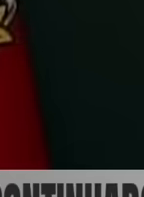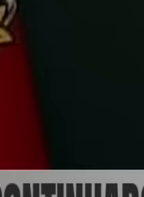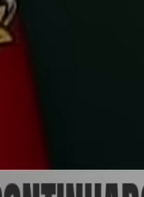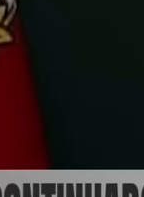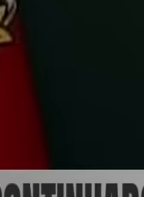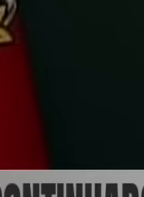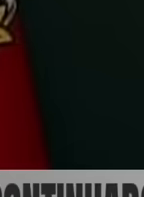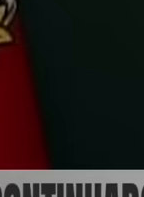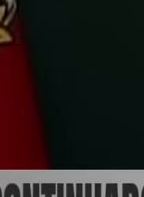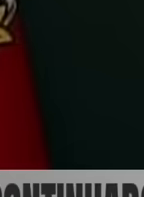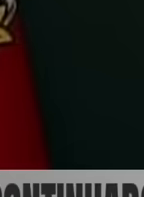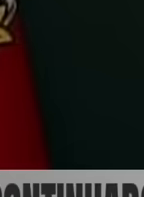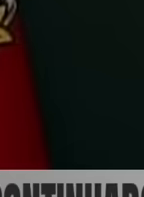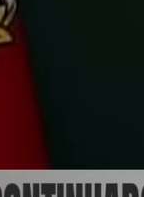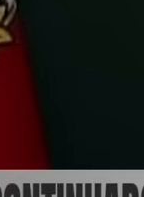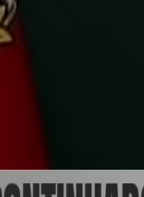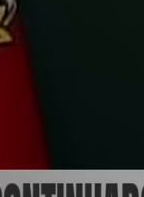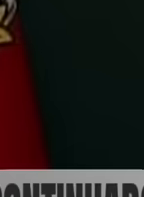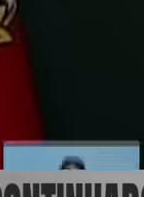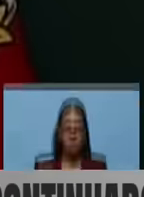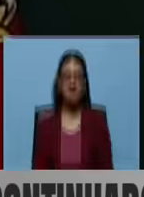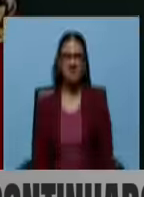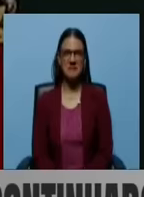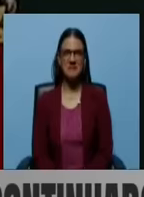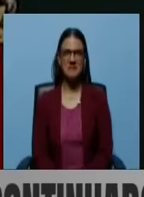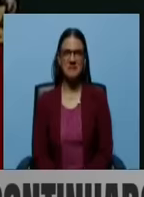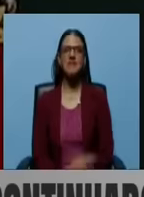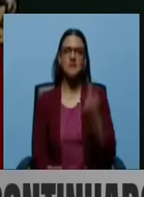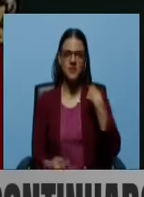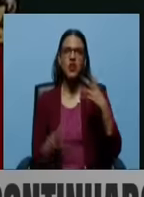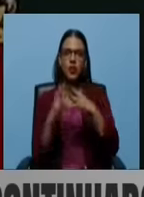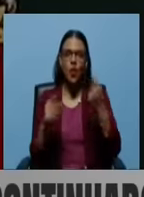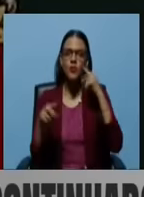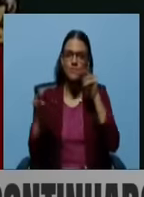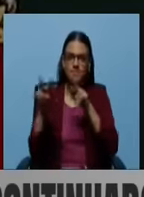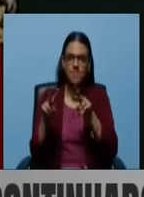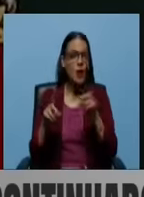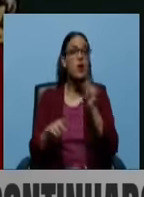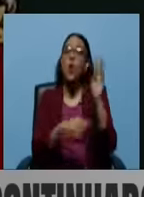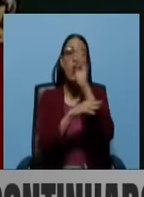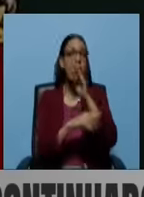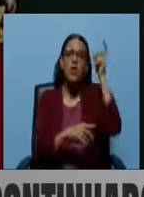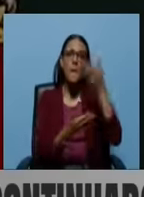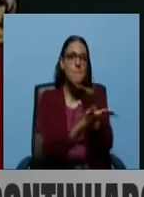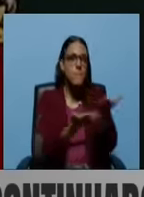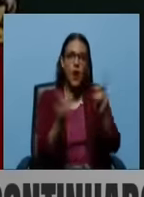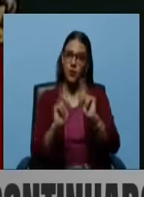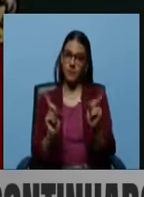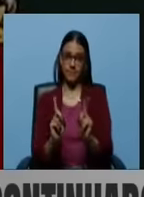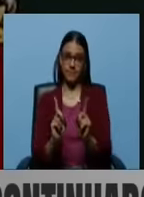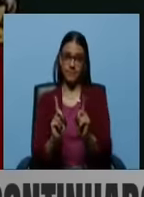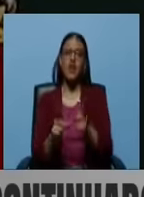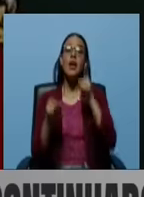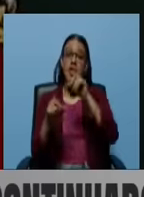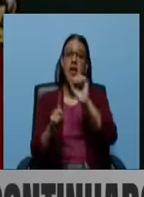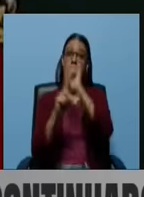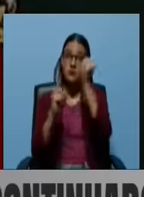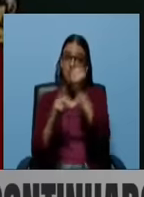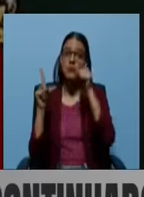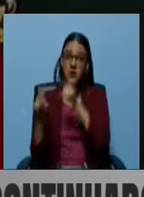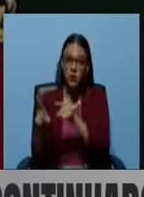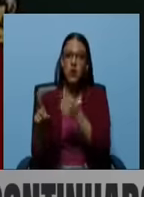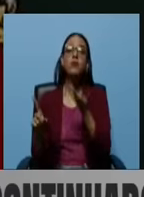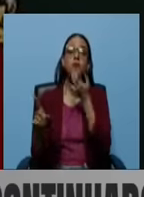las propiedades de los que tienen dinero, pero no para cuidar al pueblo. Y en esa situación, si